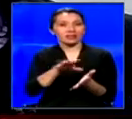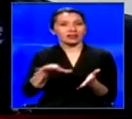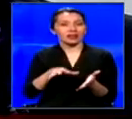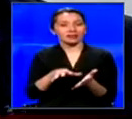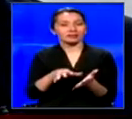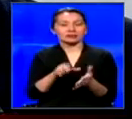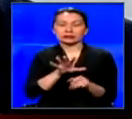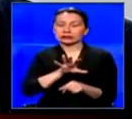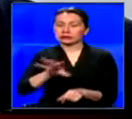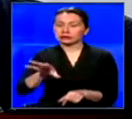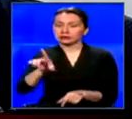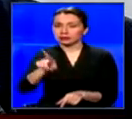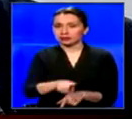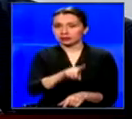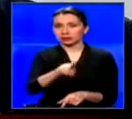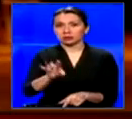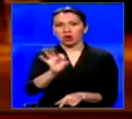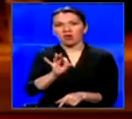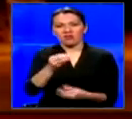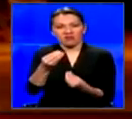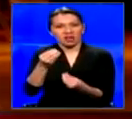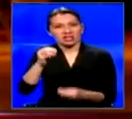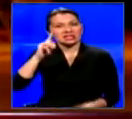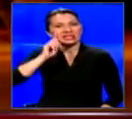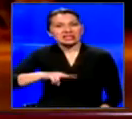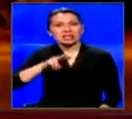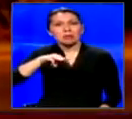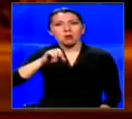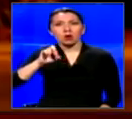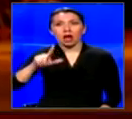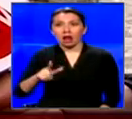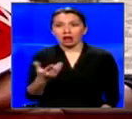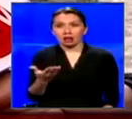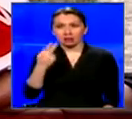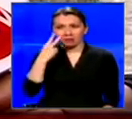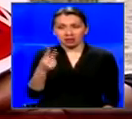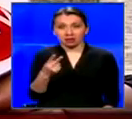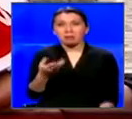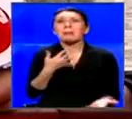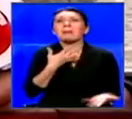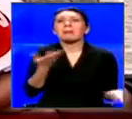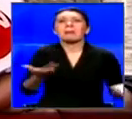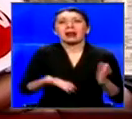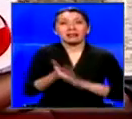hechos repudiables o inmorales. Si van a Europa, ¿a qué van? ¿A qué van? ¿A